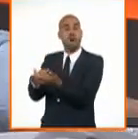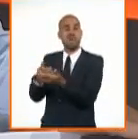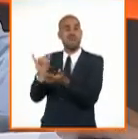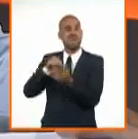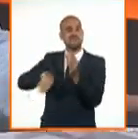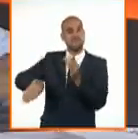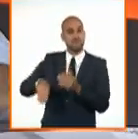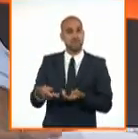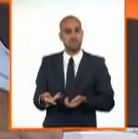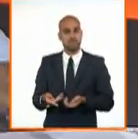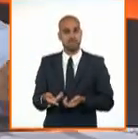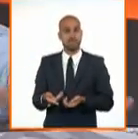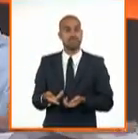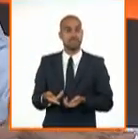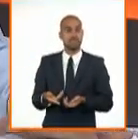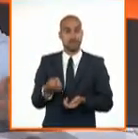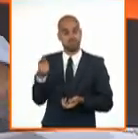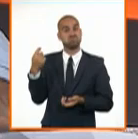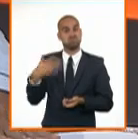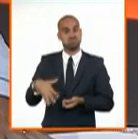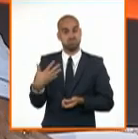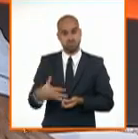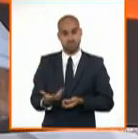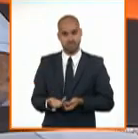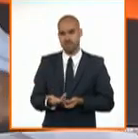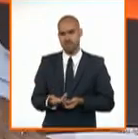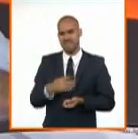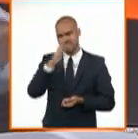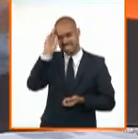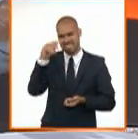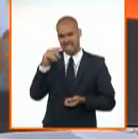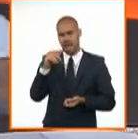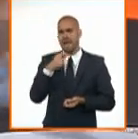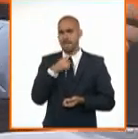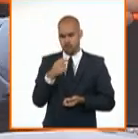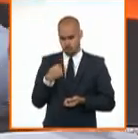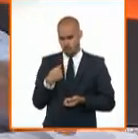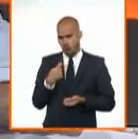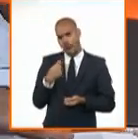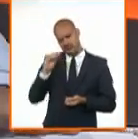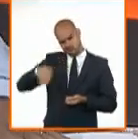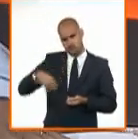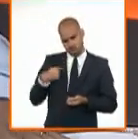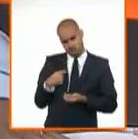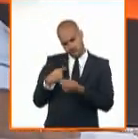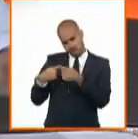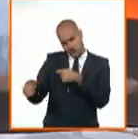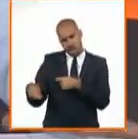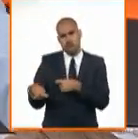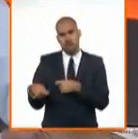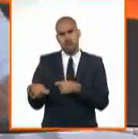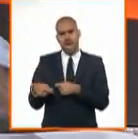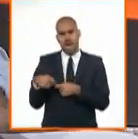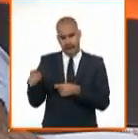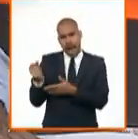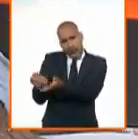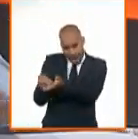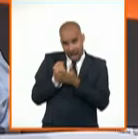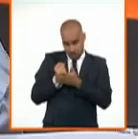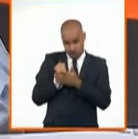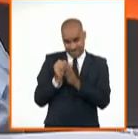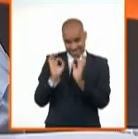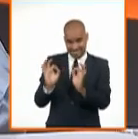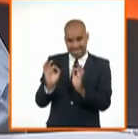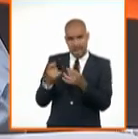vez que se pone un intermediario ese no lo hace por ayudar a cuba también lo hace pero nos ayuda por supuesto que nos ayuda pero también ahí tiene que